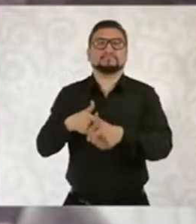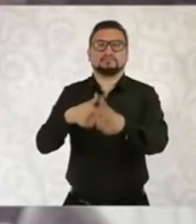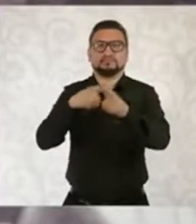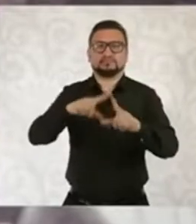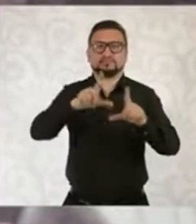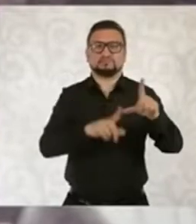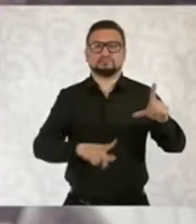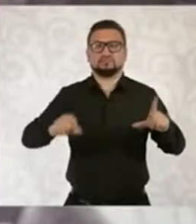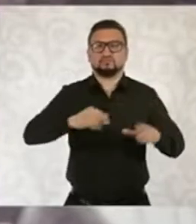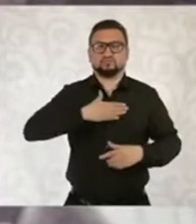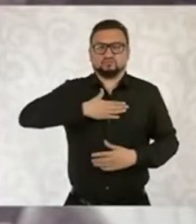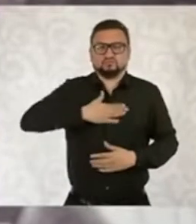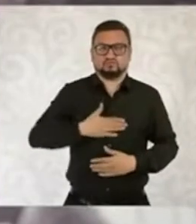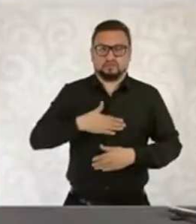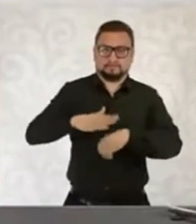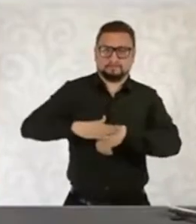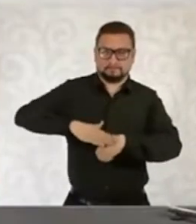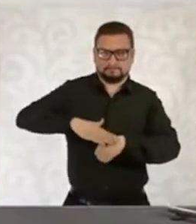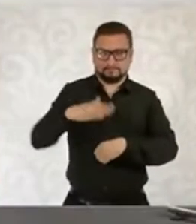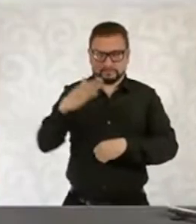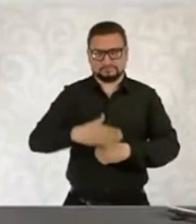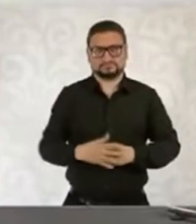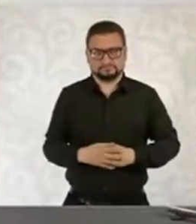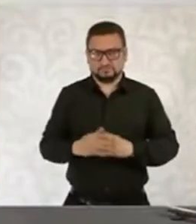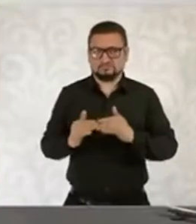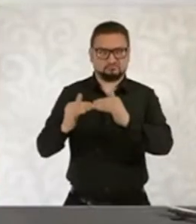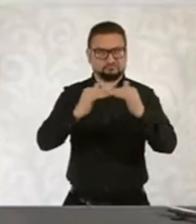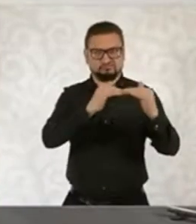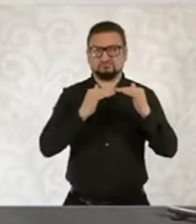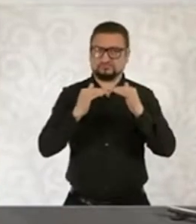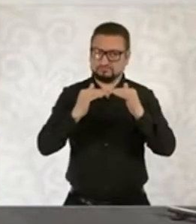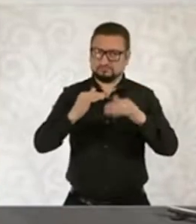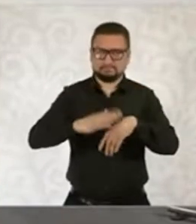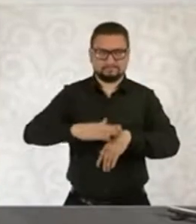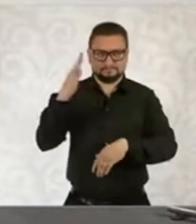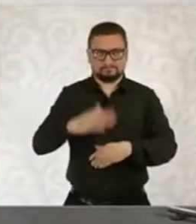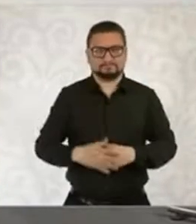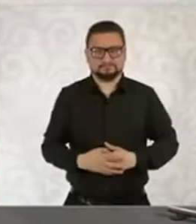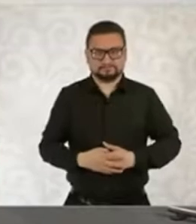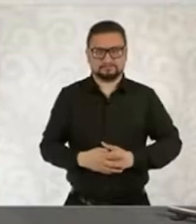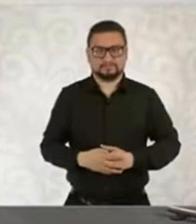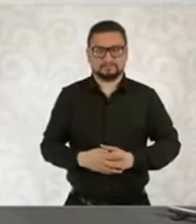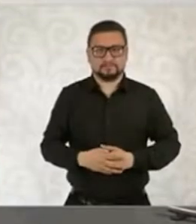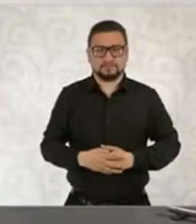país con más justicia y con menos desigualdad. Siguiente, por favor.